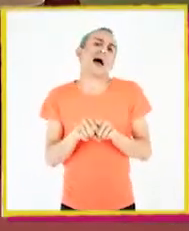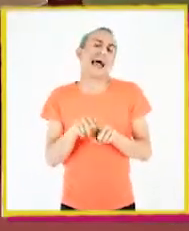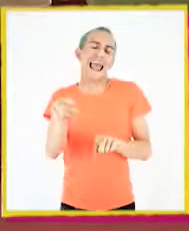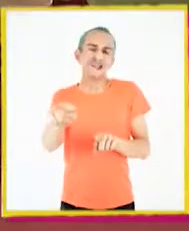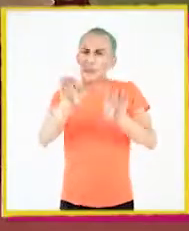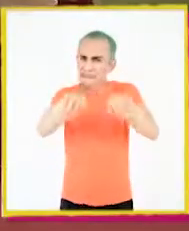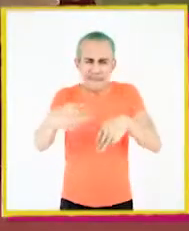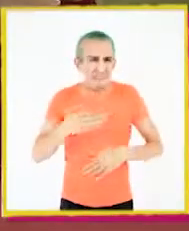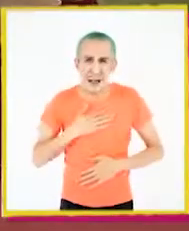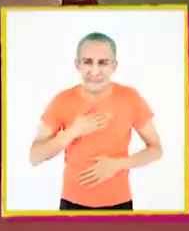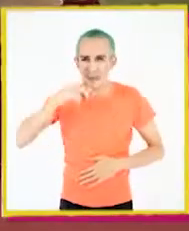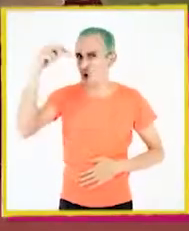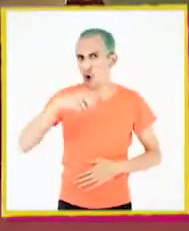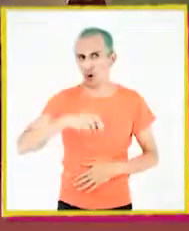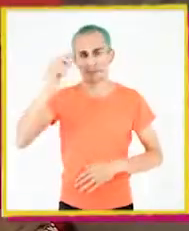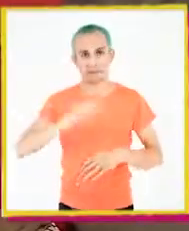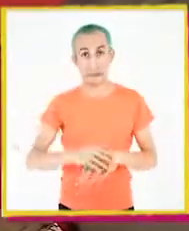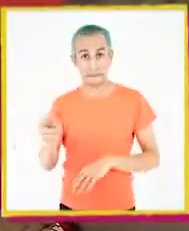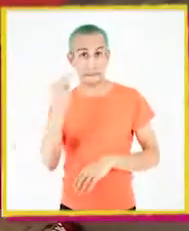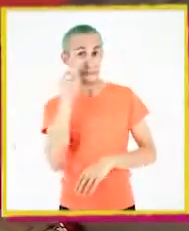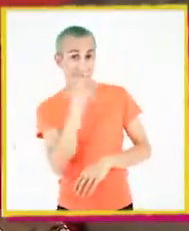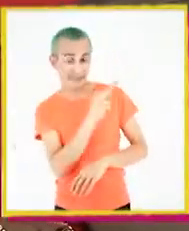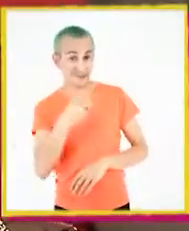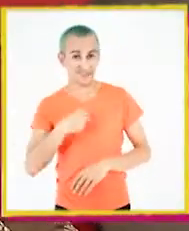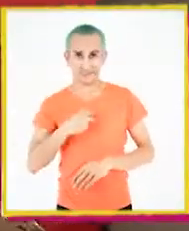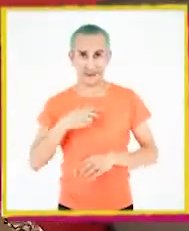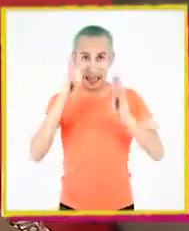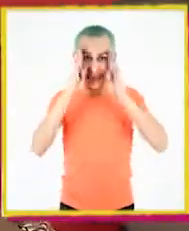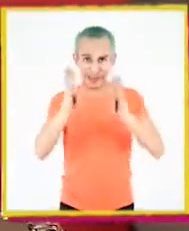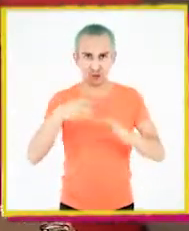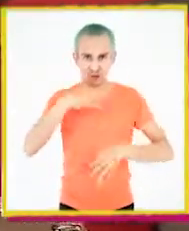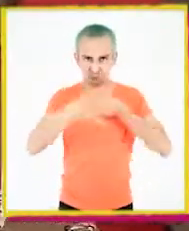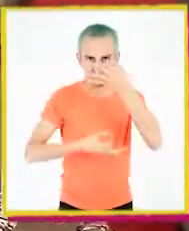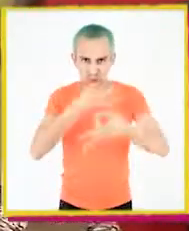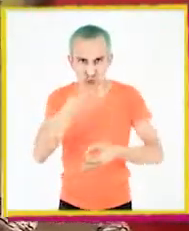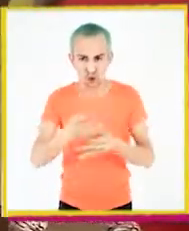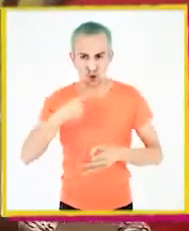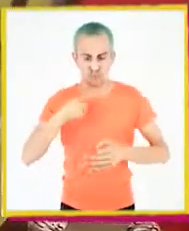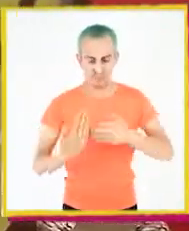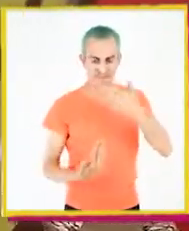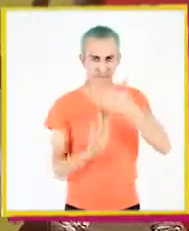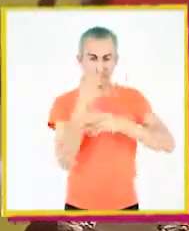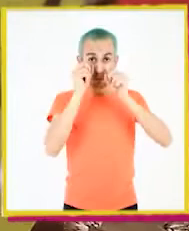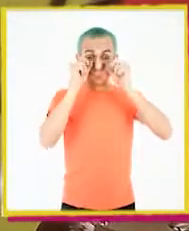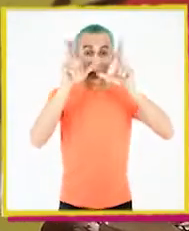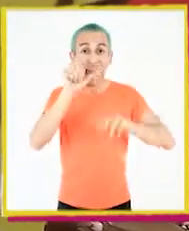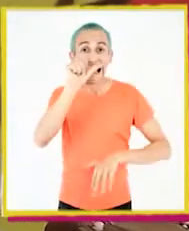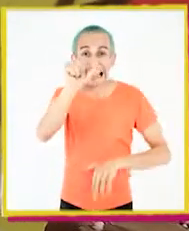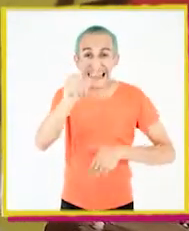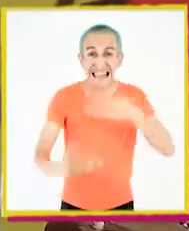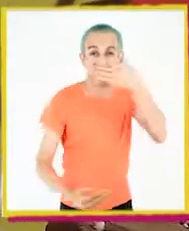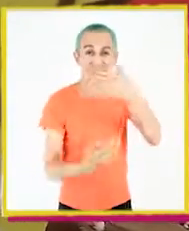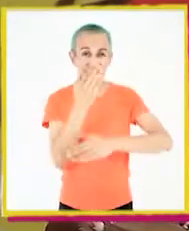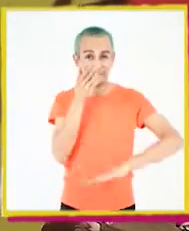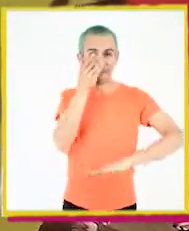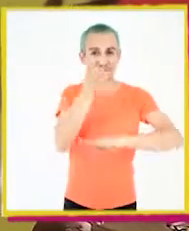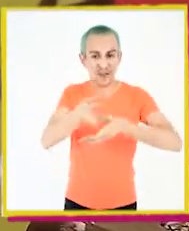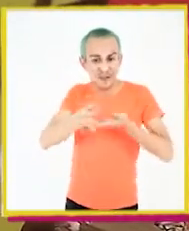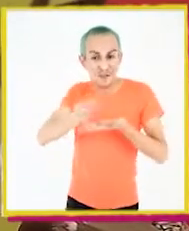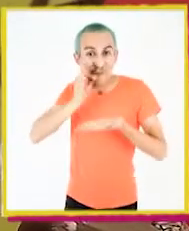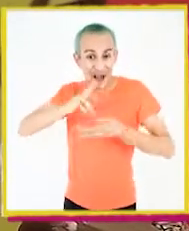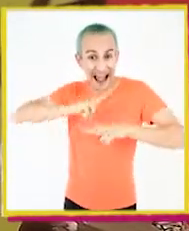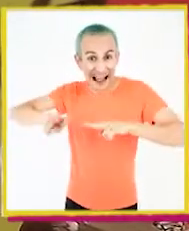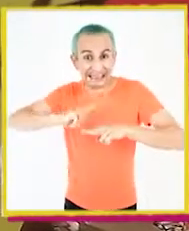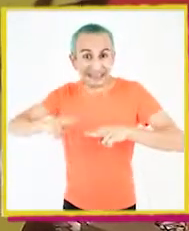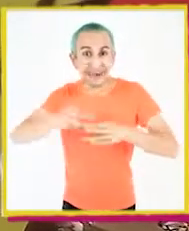Ya, eso me está pasando hoy. Miren, es que, escuchen, les voy a contar. Me levanté a las 6 de la mañana. Fui a prepararme